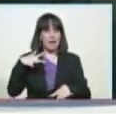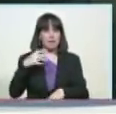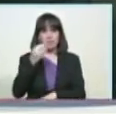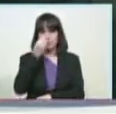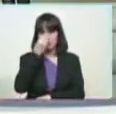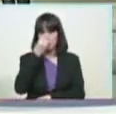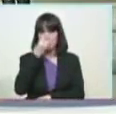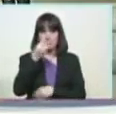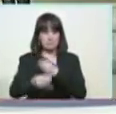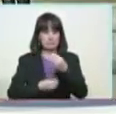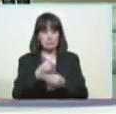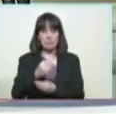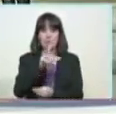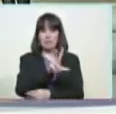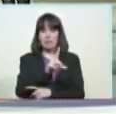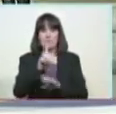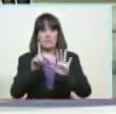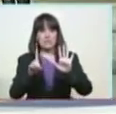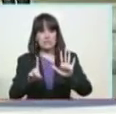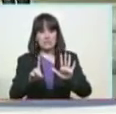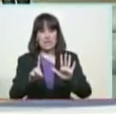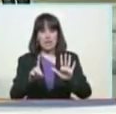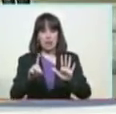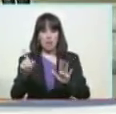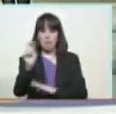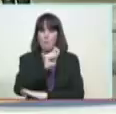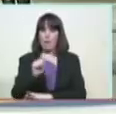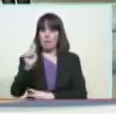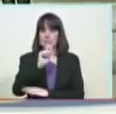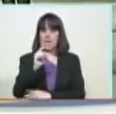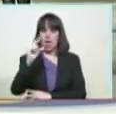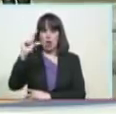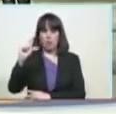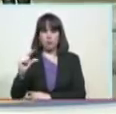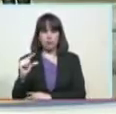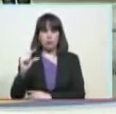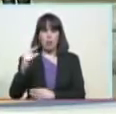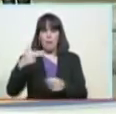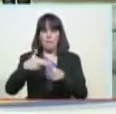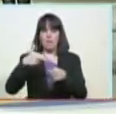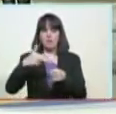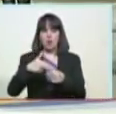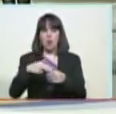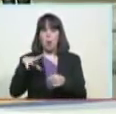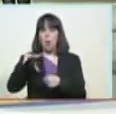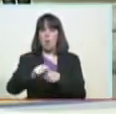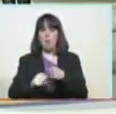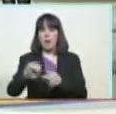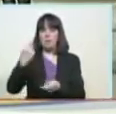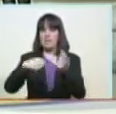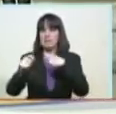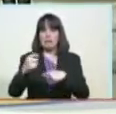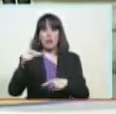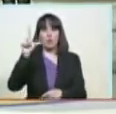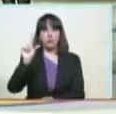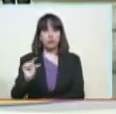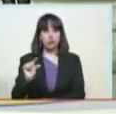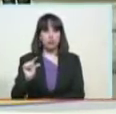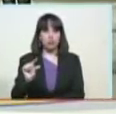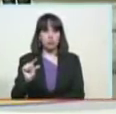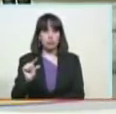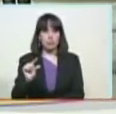en el periodo de 36 meses de precios bajos muy bajos de petróleo que duró hasta hace